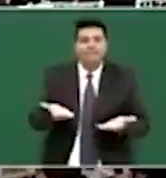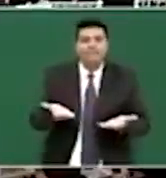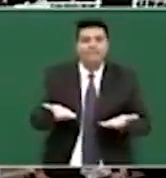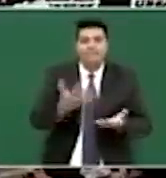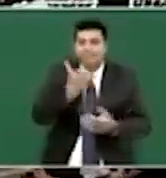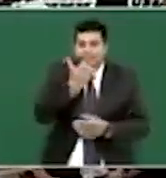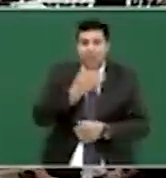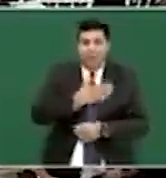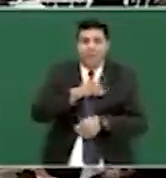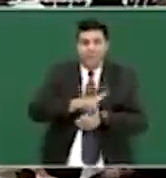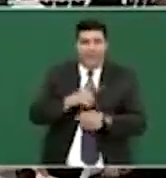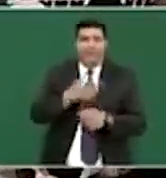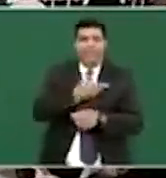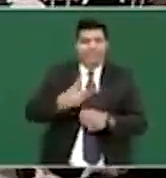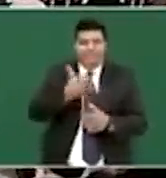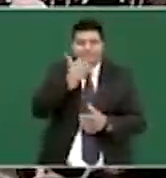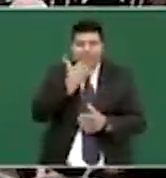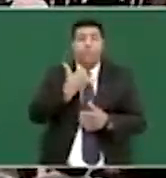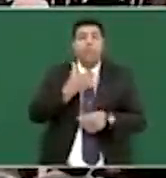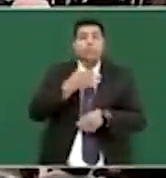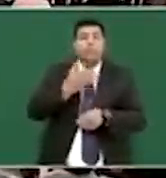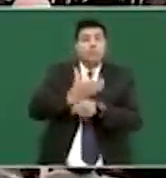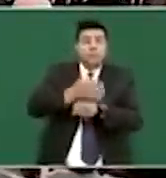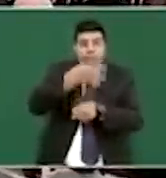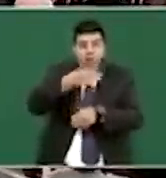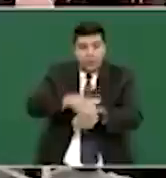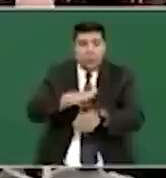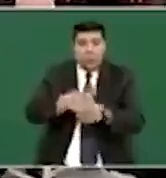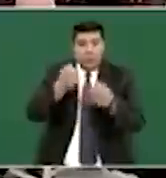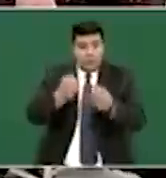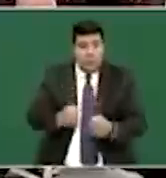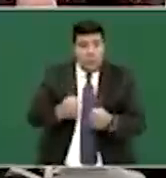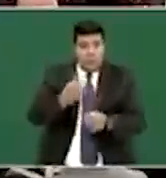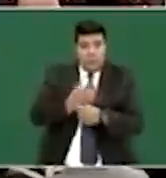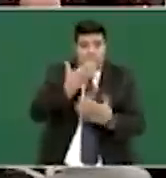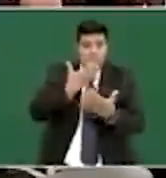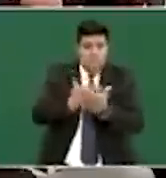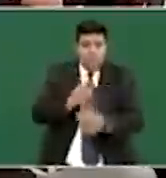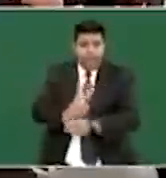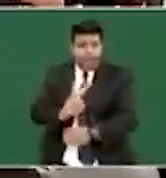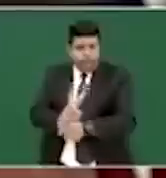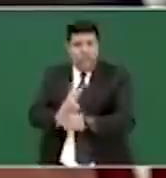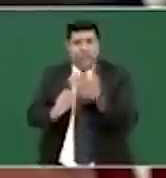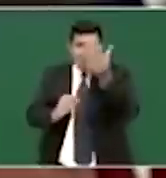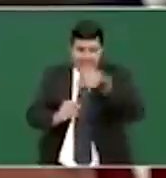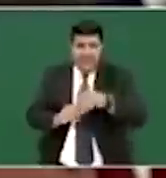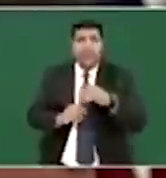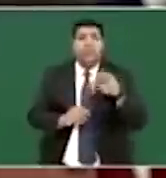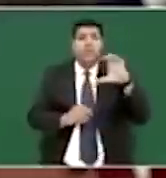Buenos días, presidente. Sobre el tema de seguridad, preguntarle, se reunió hace un par de días con el presidente